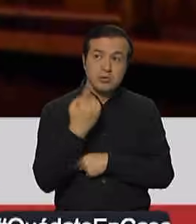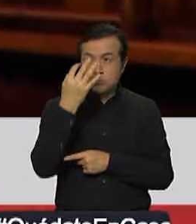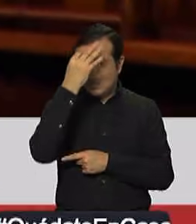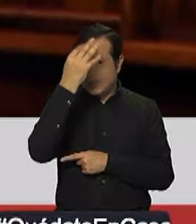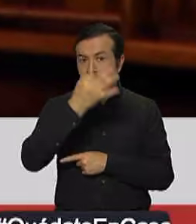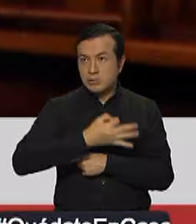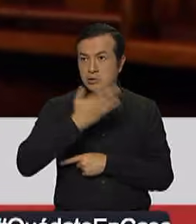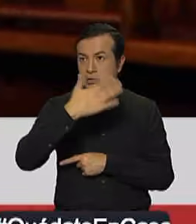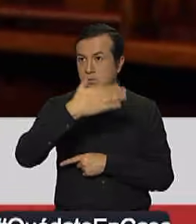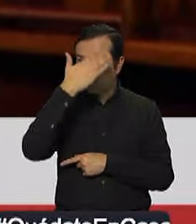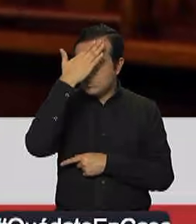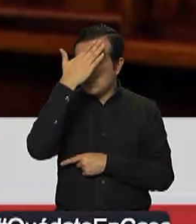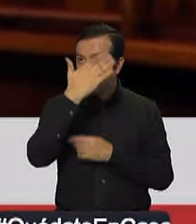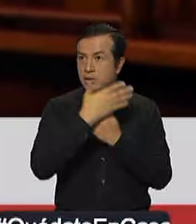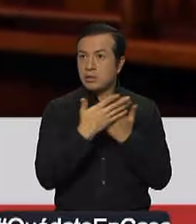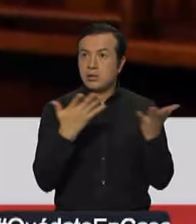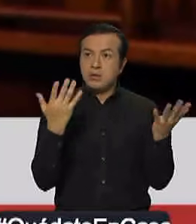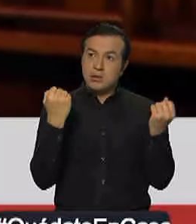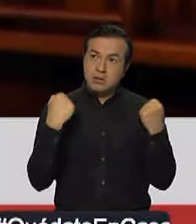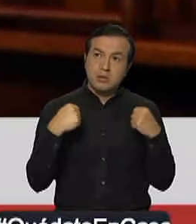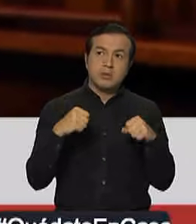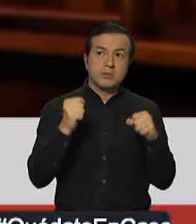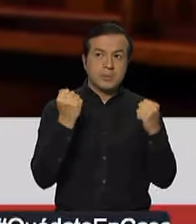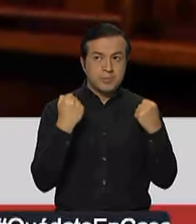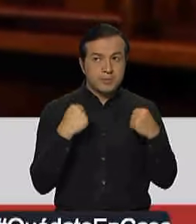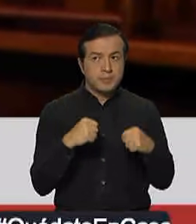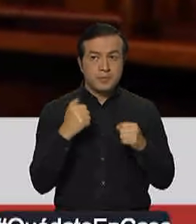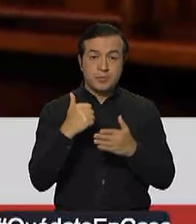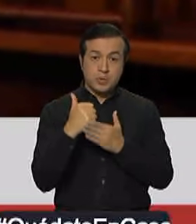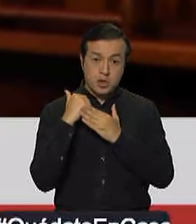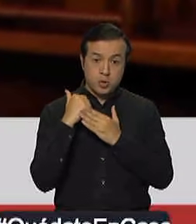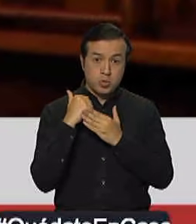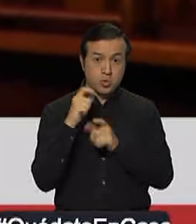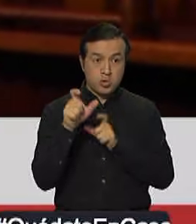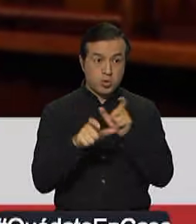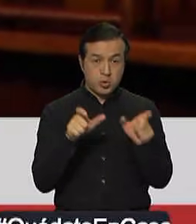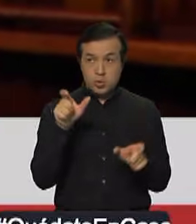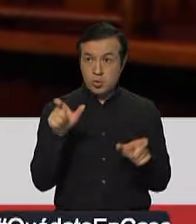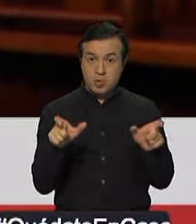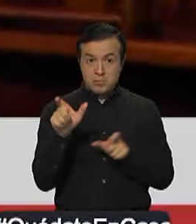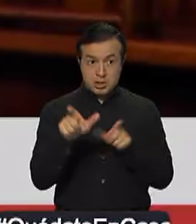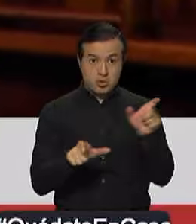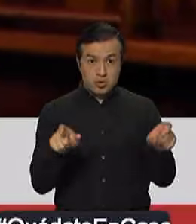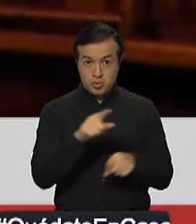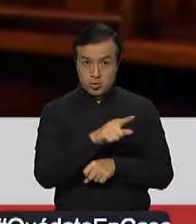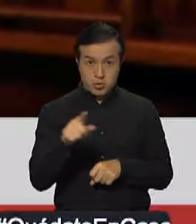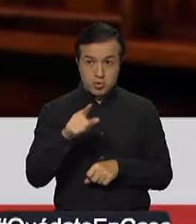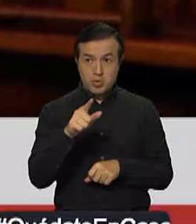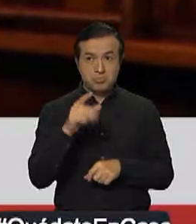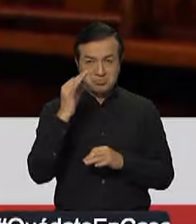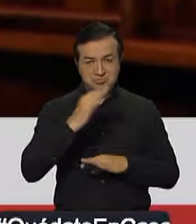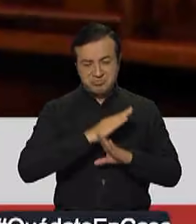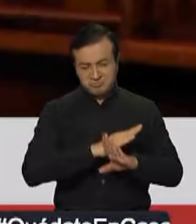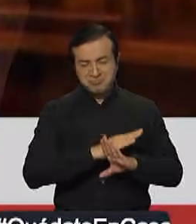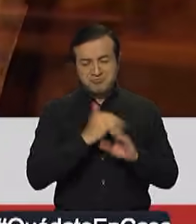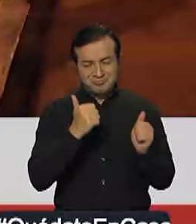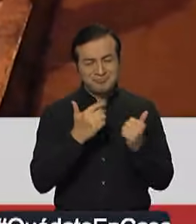convencidos que esta batalla con la ayuda de la ciudadanía vamos a lograr